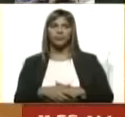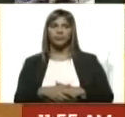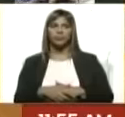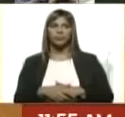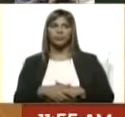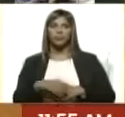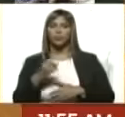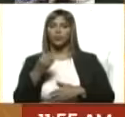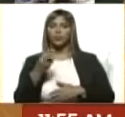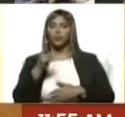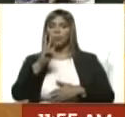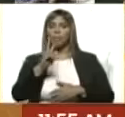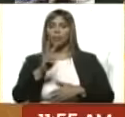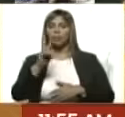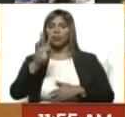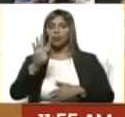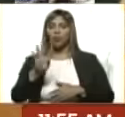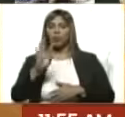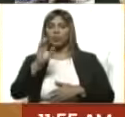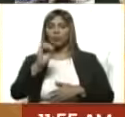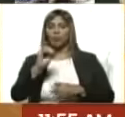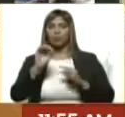al número 2406.